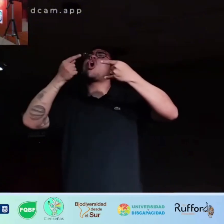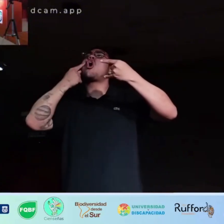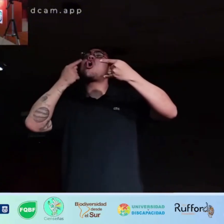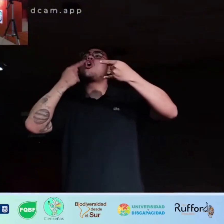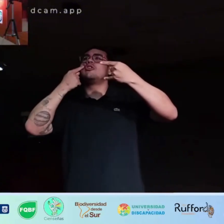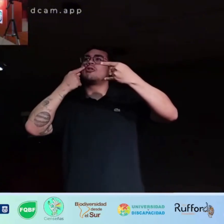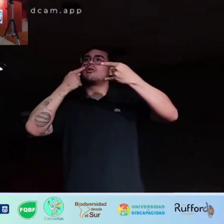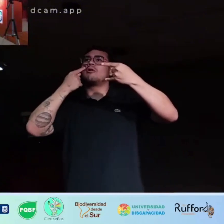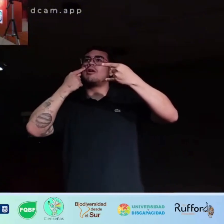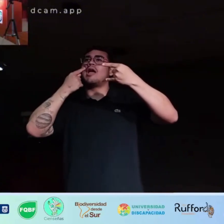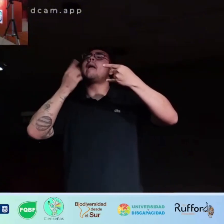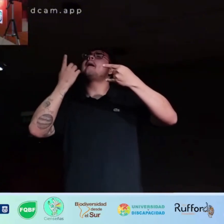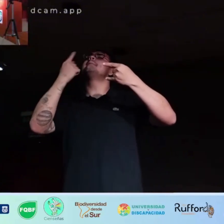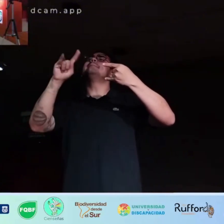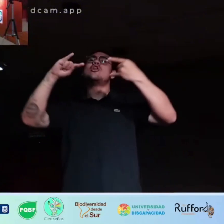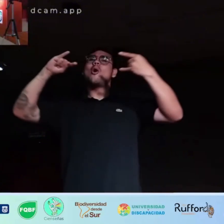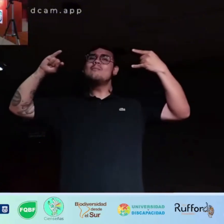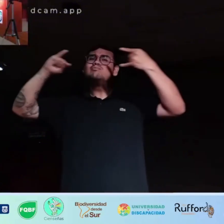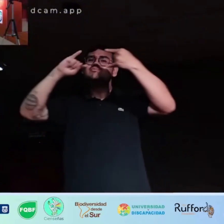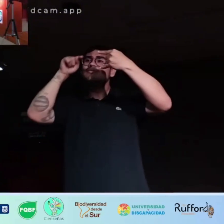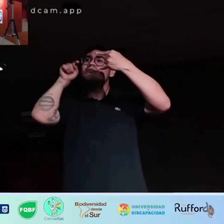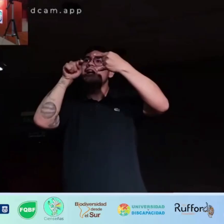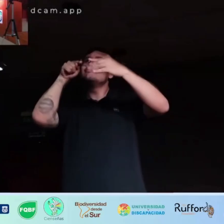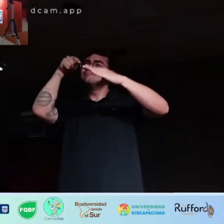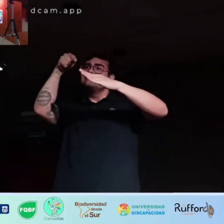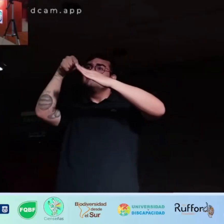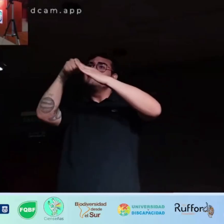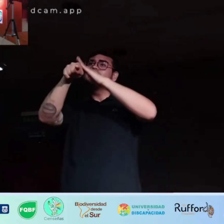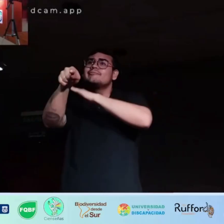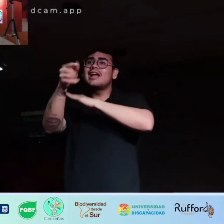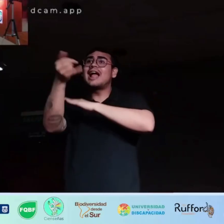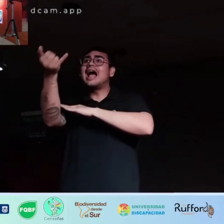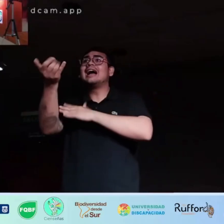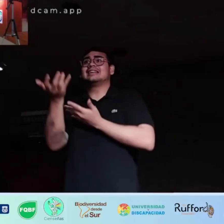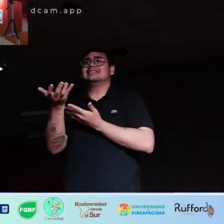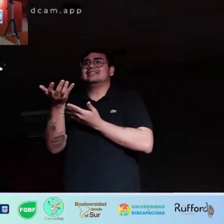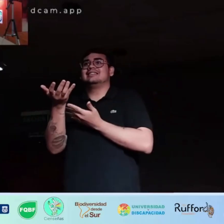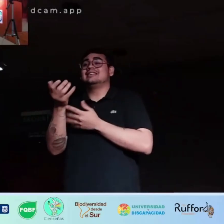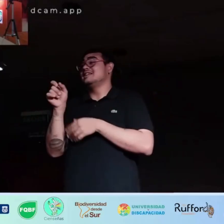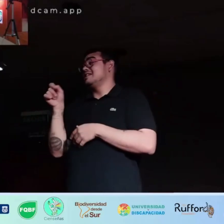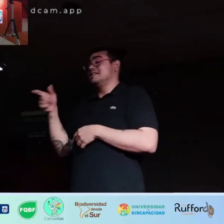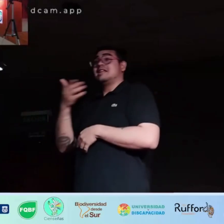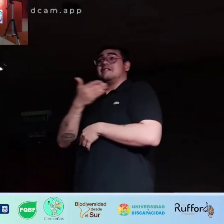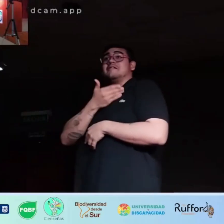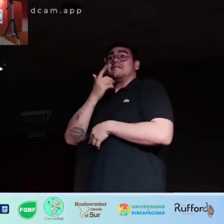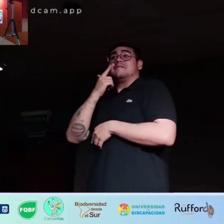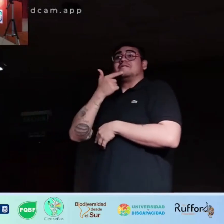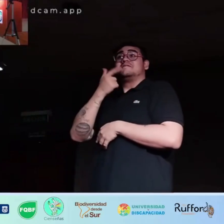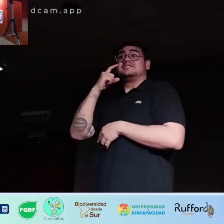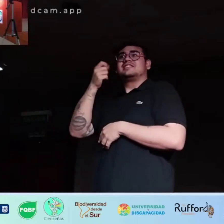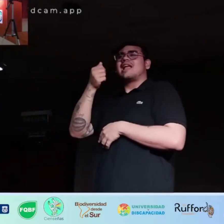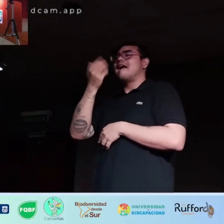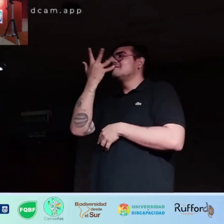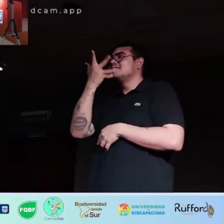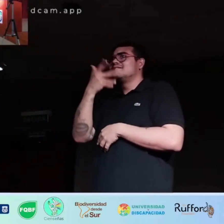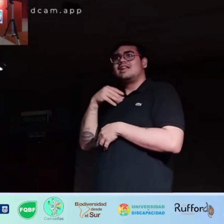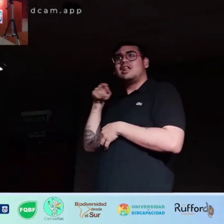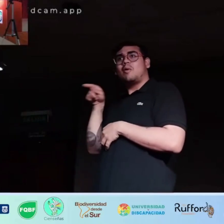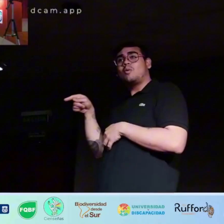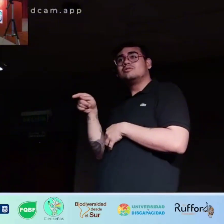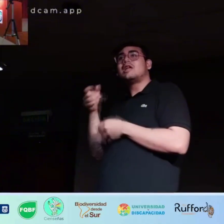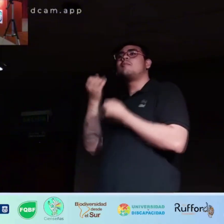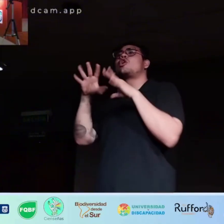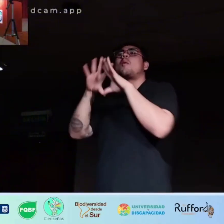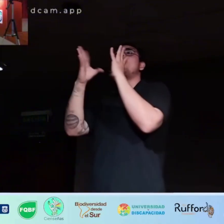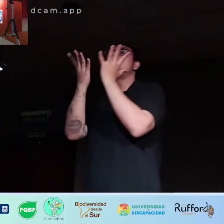ha hecho a nosotros elegir la física como profesión. Nos gusta la física, amamos lo que hacemos y nos